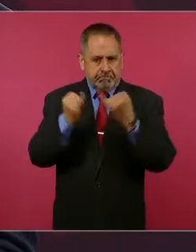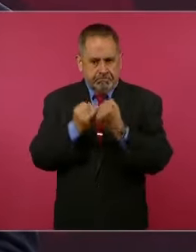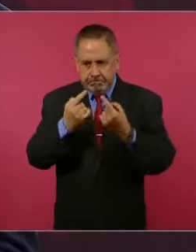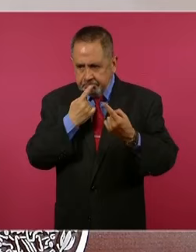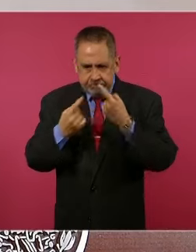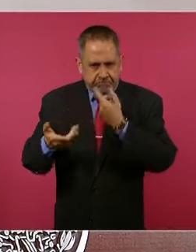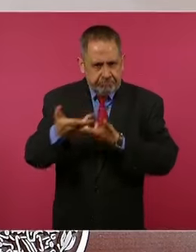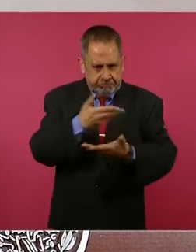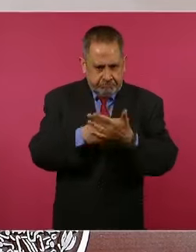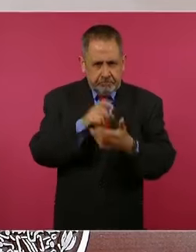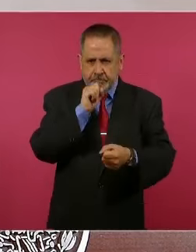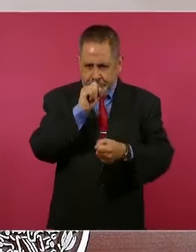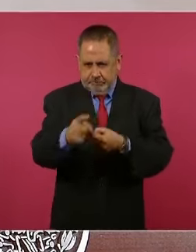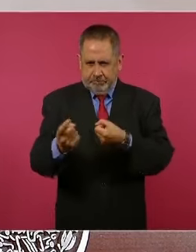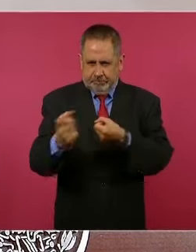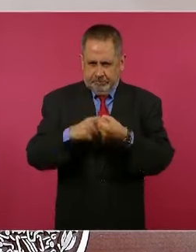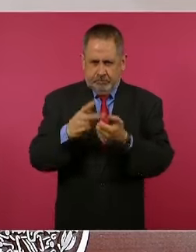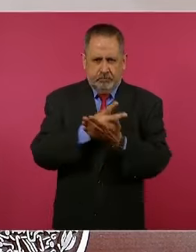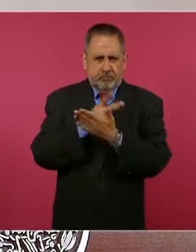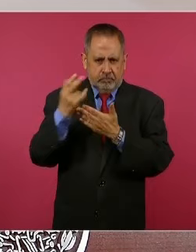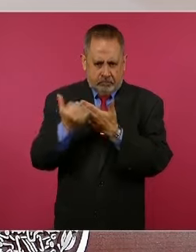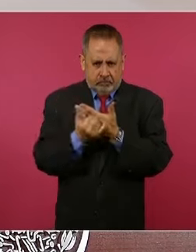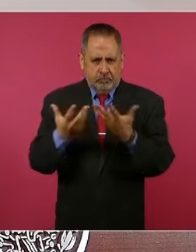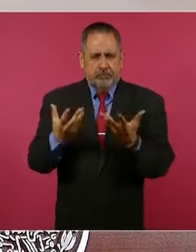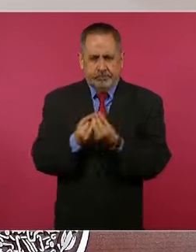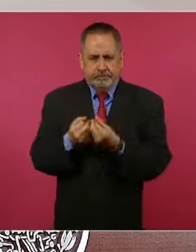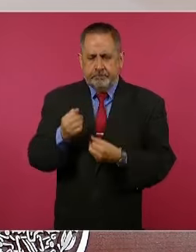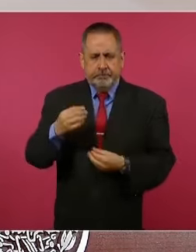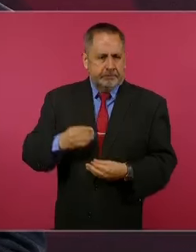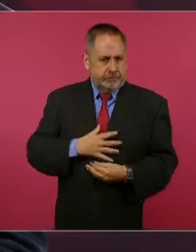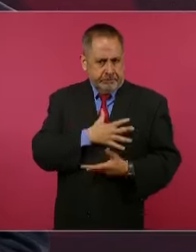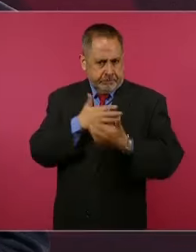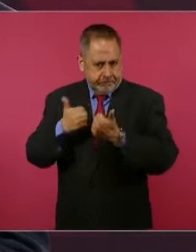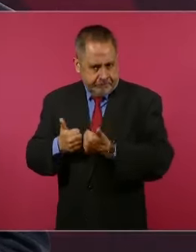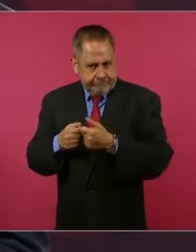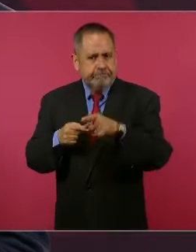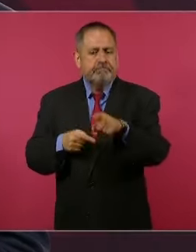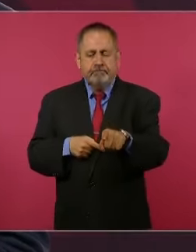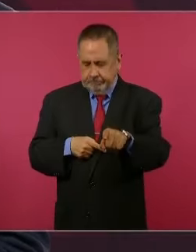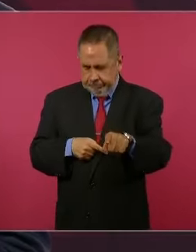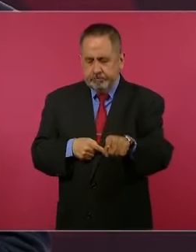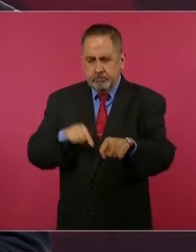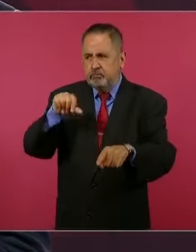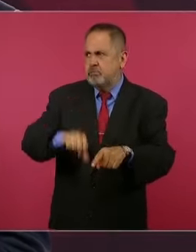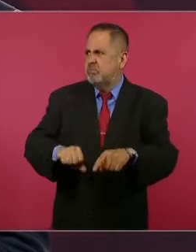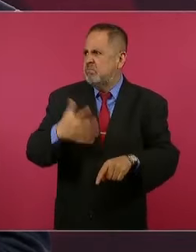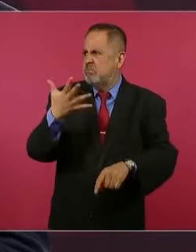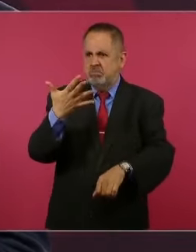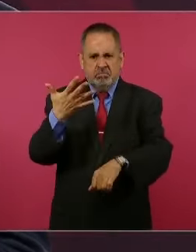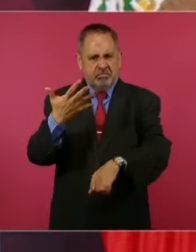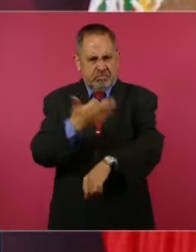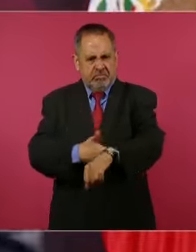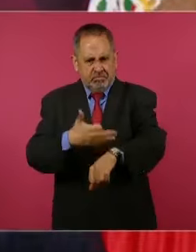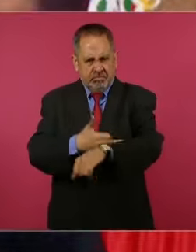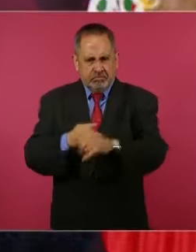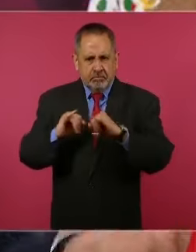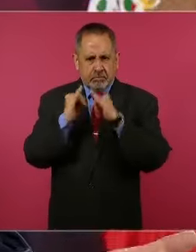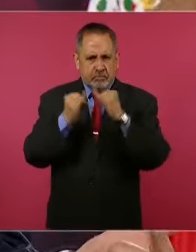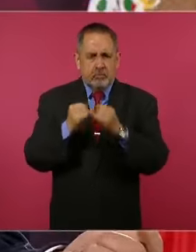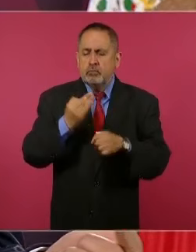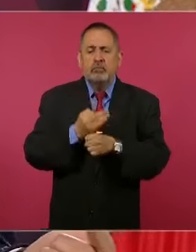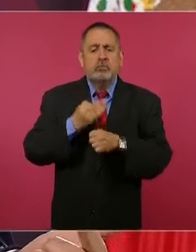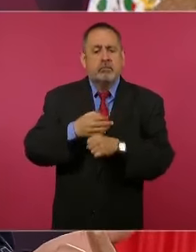que están en el programa del bien estar hoy a las 5 de la tarde o sea voy